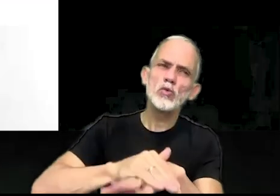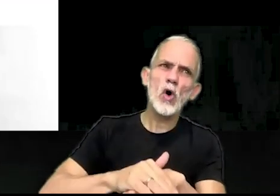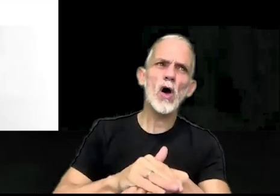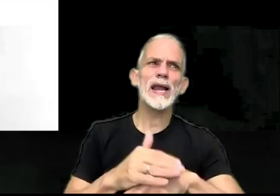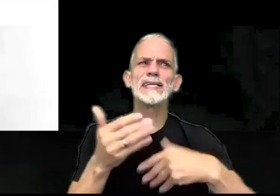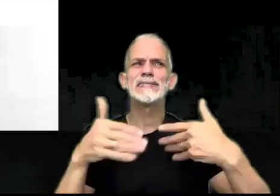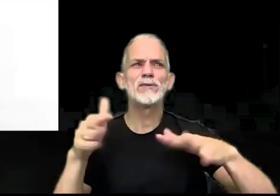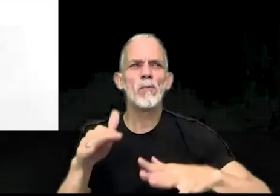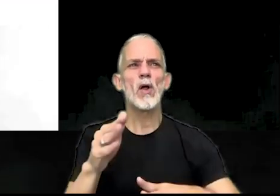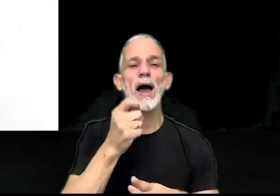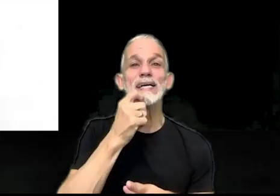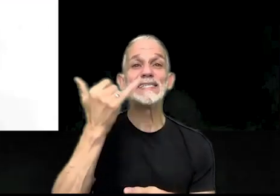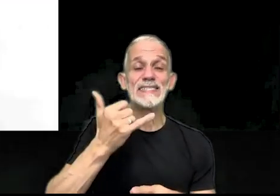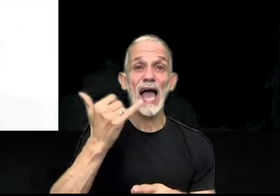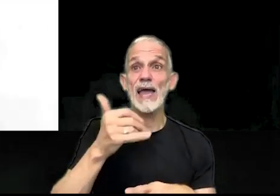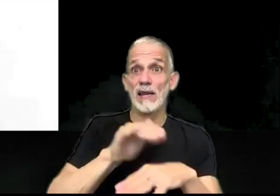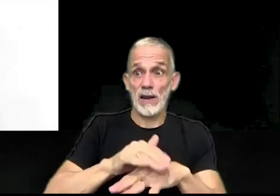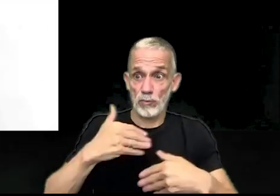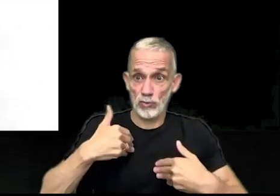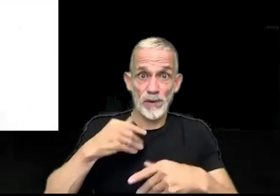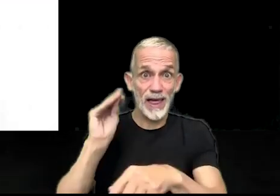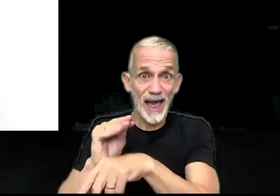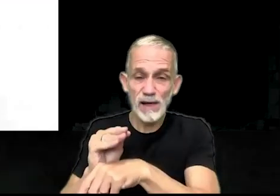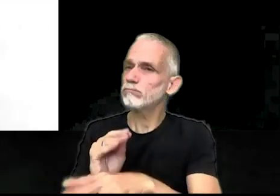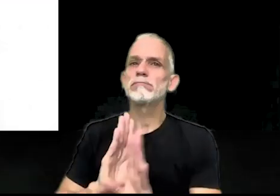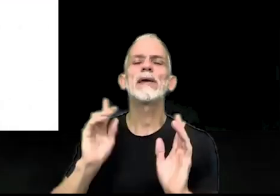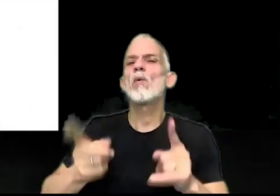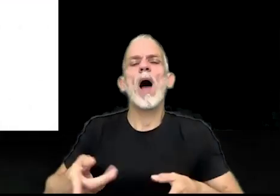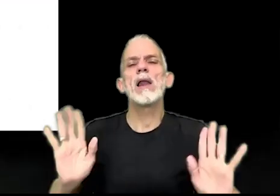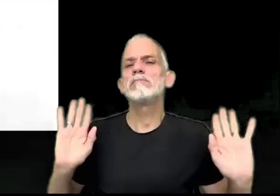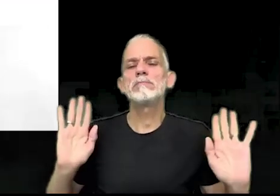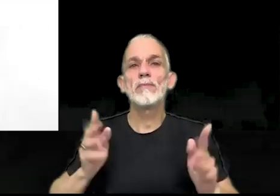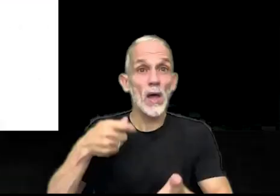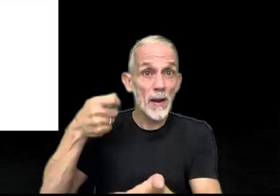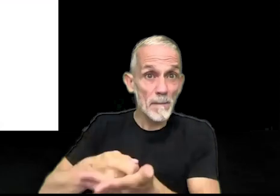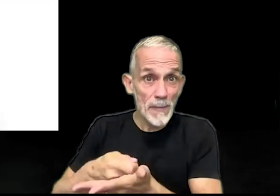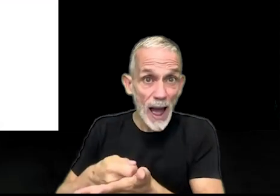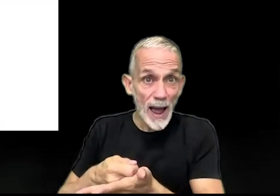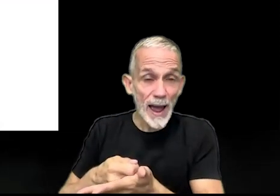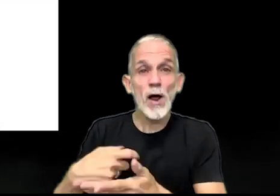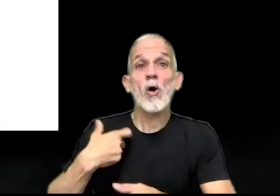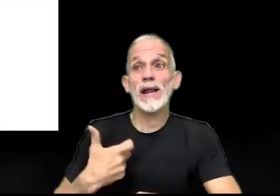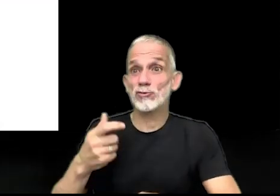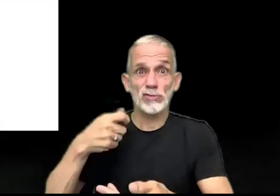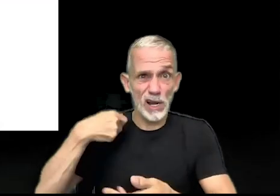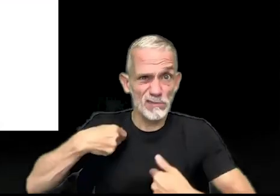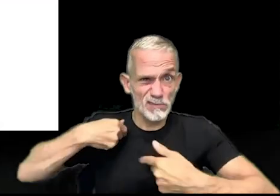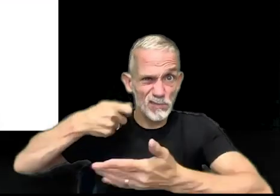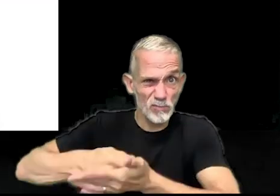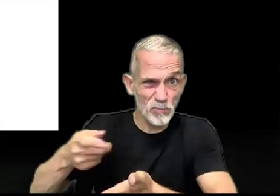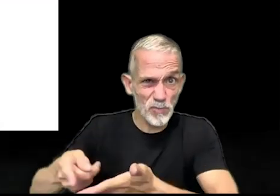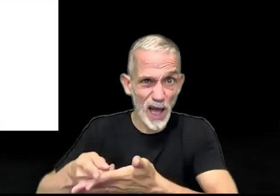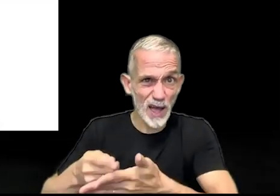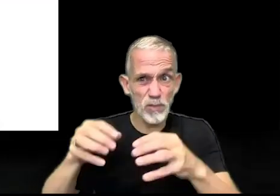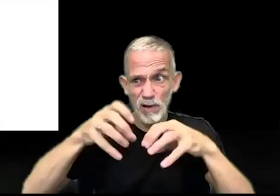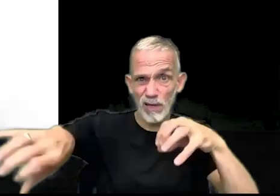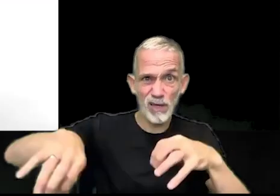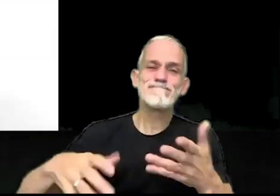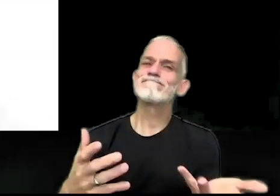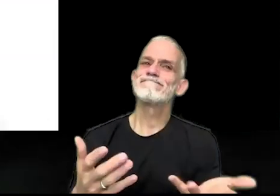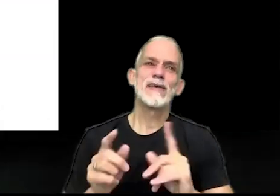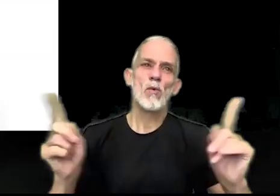tutores, aunque los tengan a cargo, ¿me entienden? Aunque le paguen la obra social a través de una extensión.